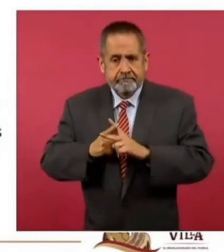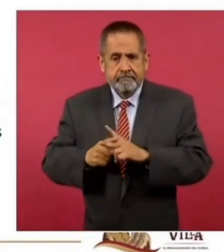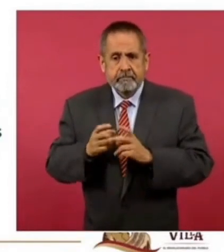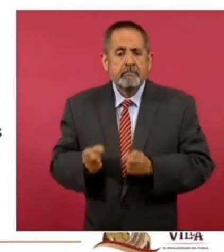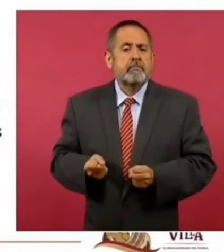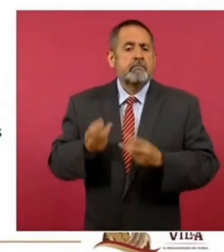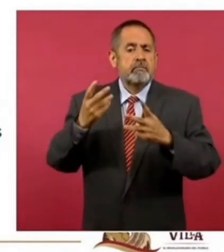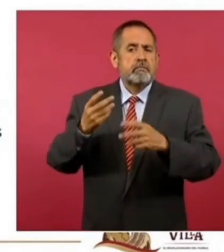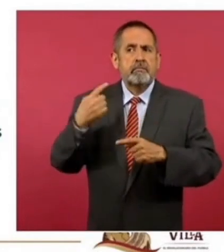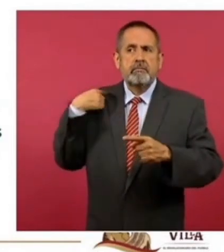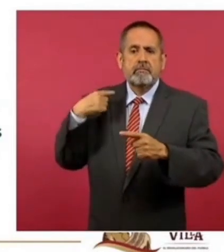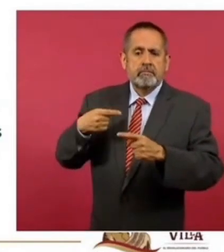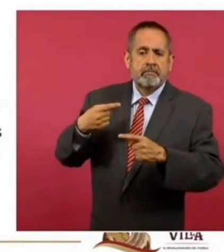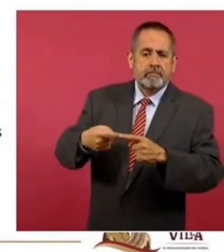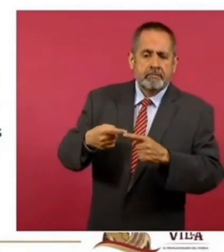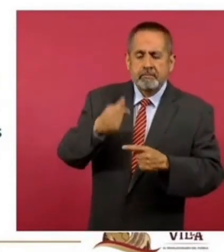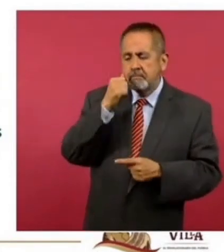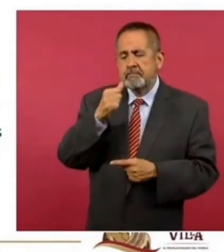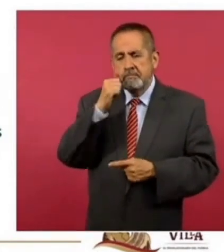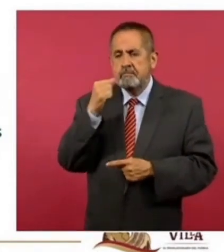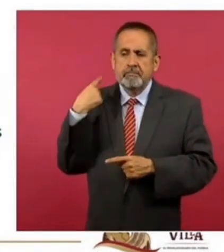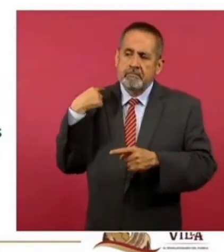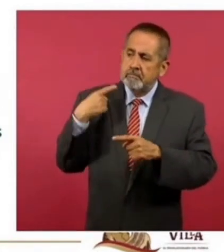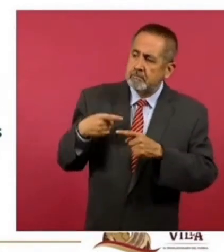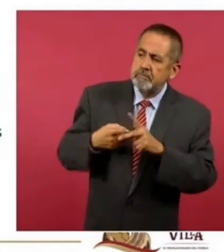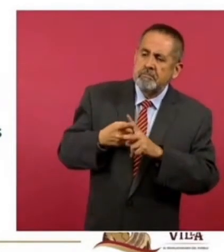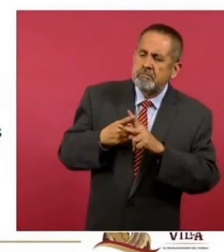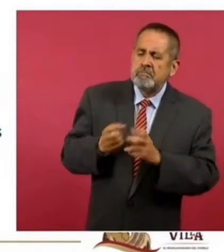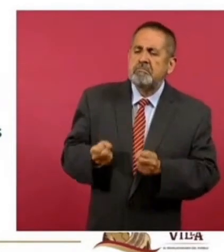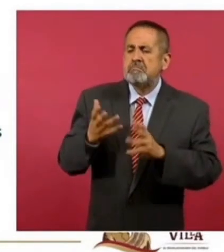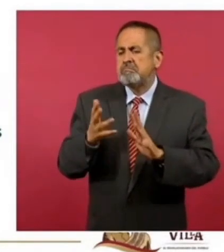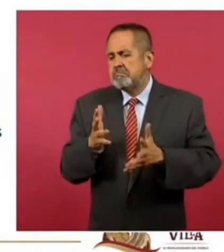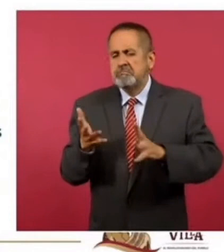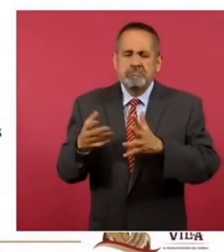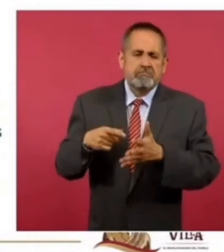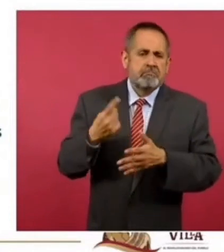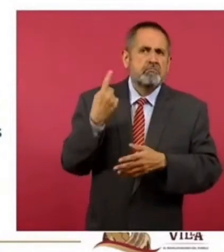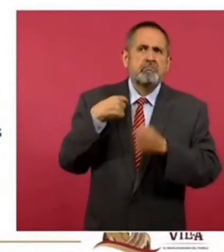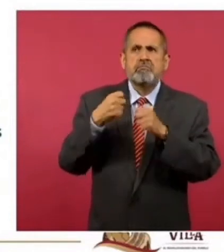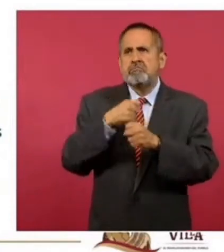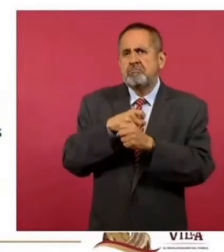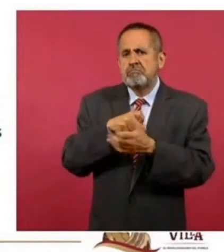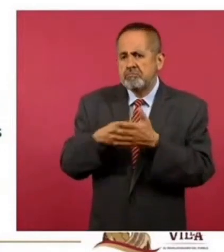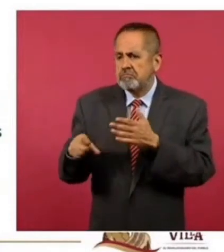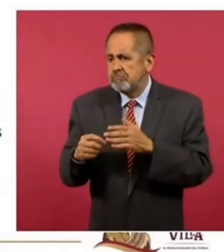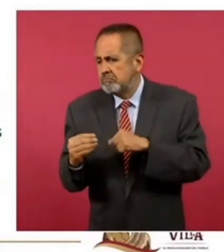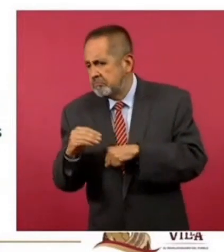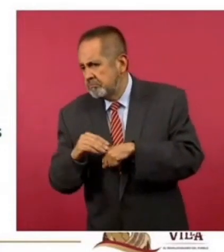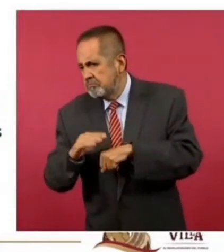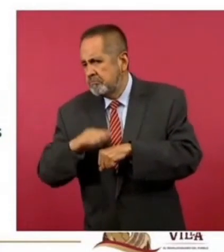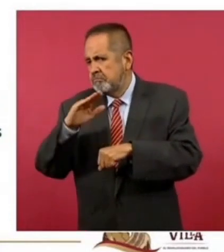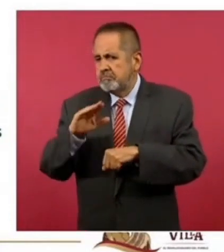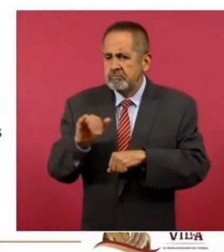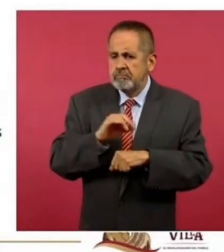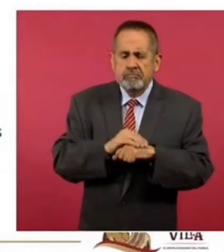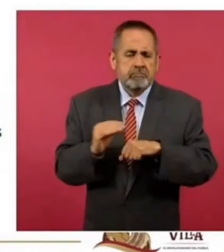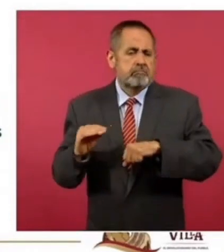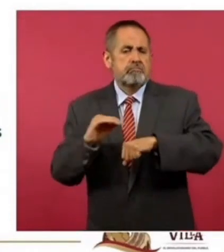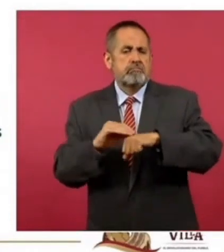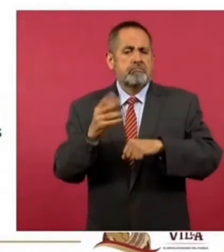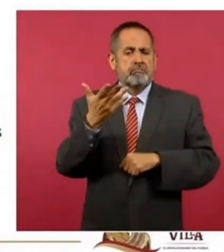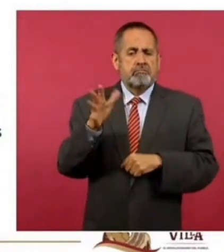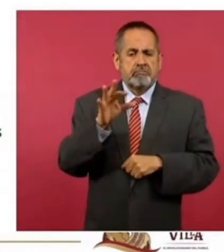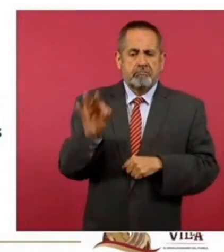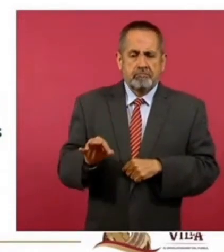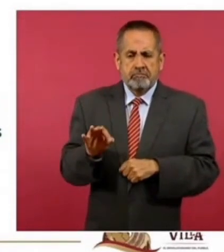históricos, es decir, era la inercia. Se hacía el cálculo, es decir, cuánto se compró el año anterior, se le incrementaba 10%